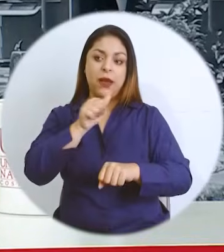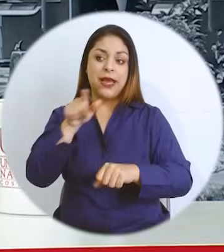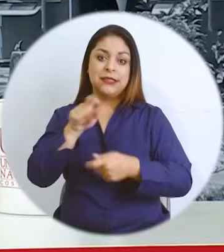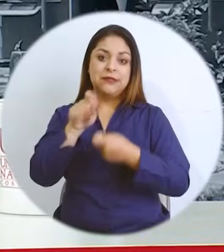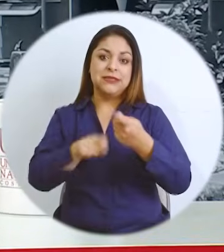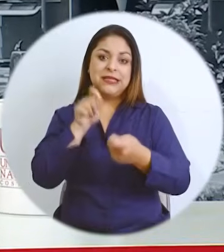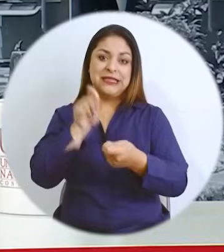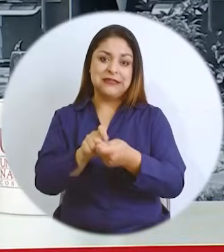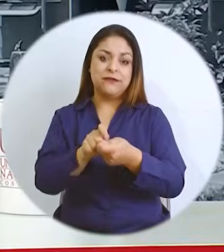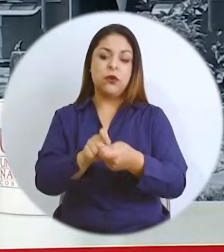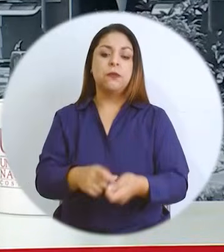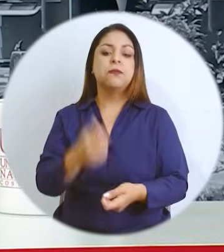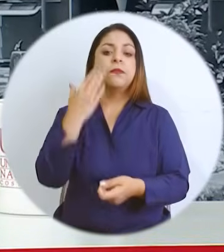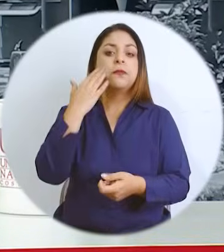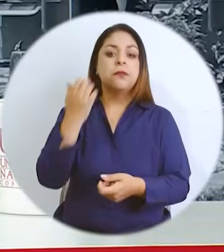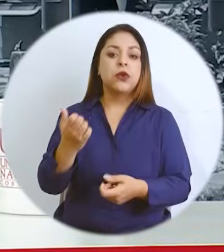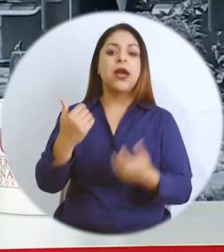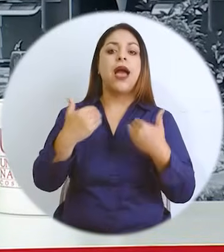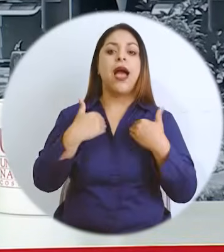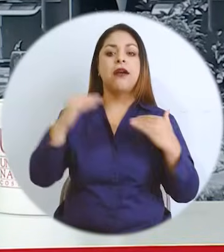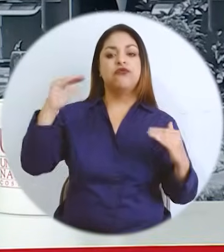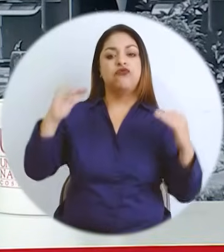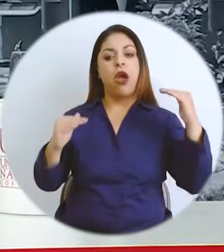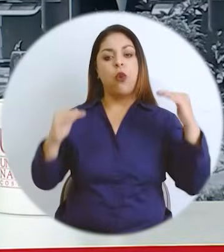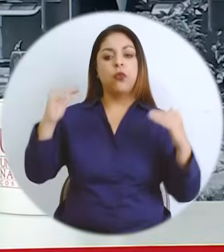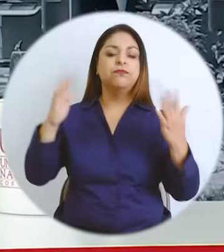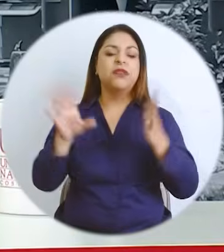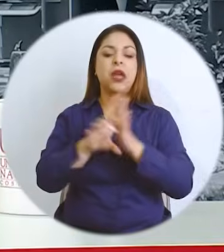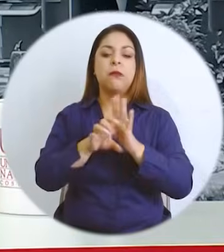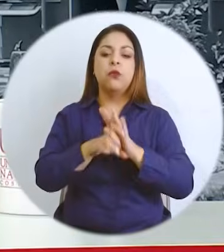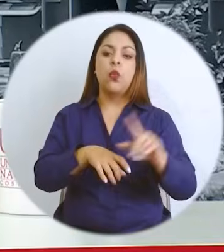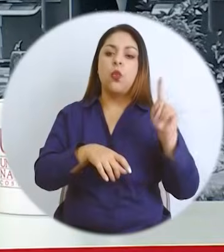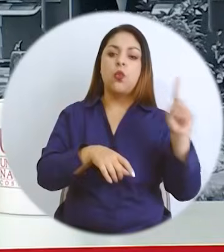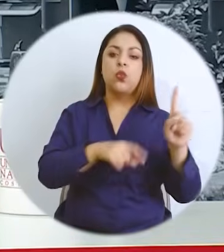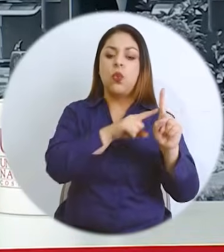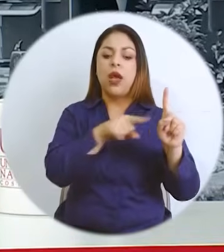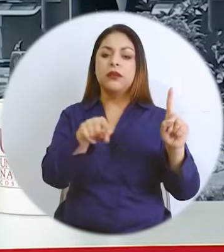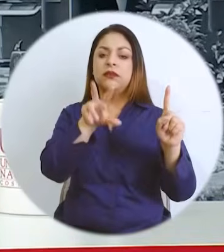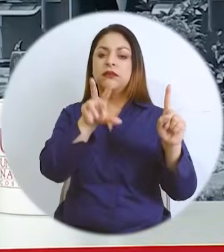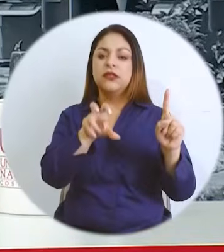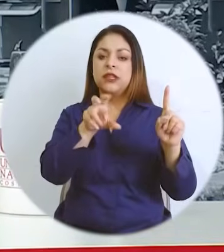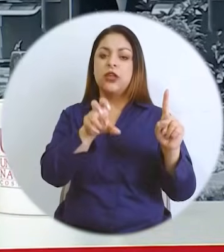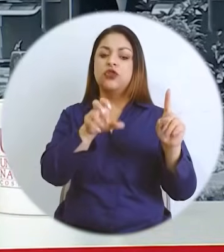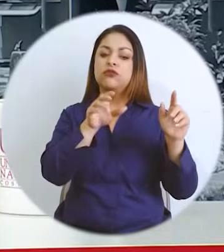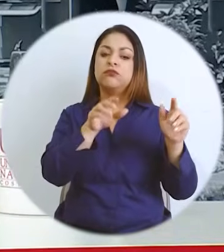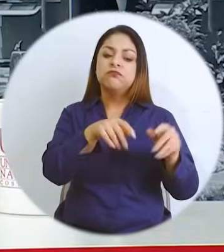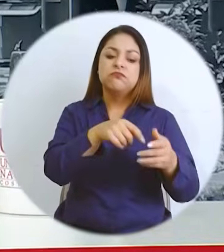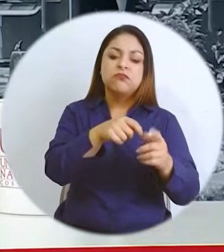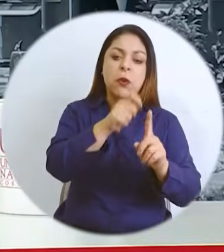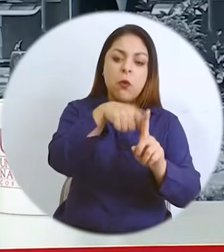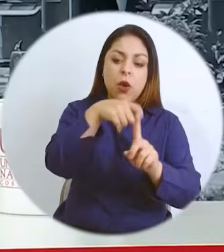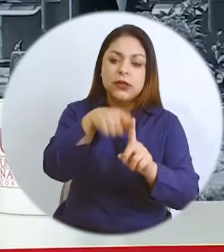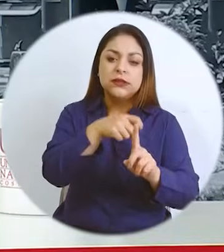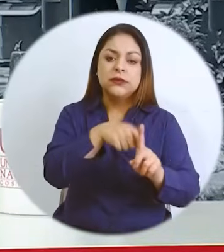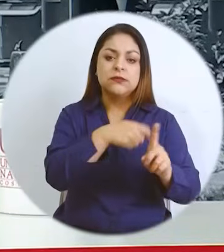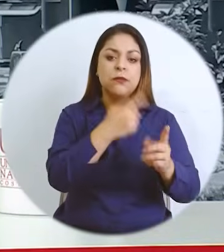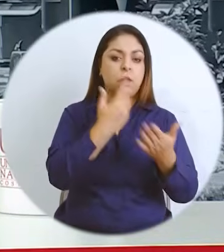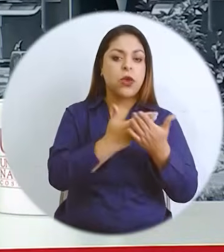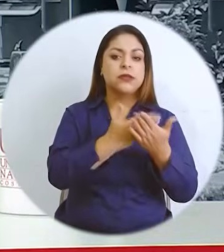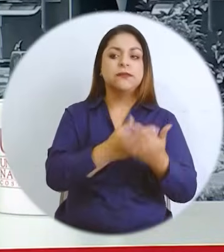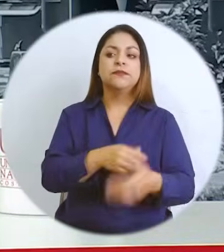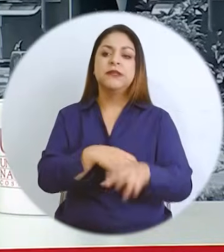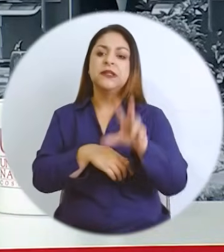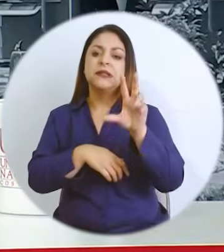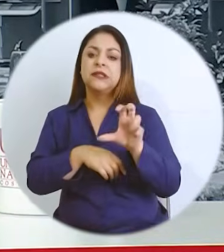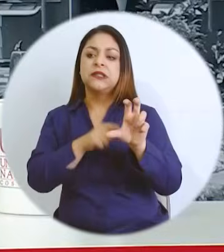específico porque va en un rango, digamos, de 1 a 300 es un tipo de muestreo, de 300 a 1000 otro